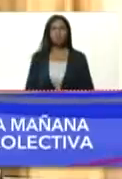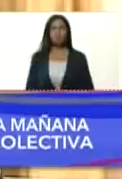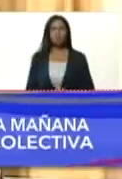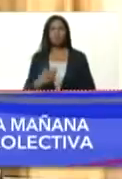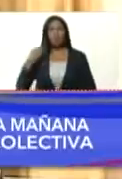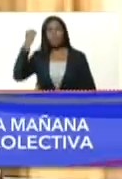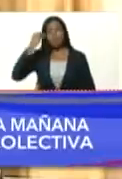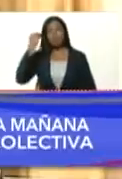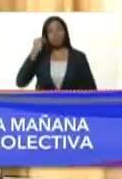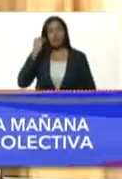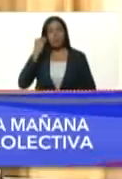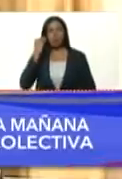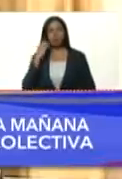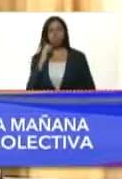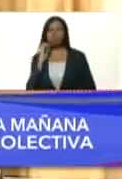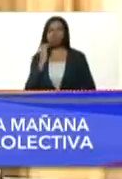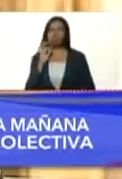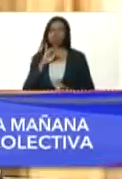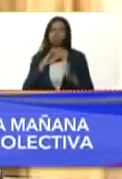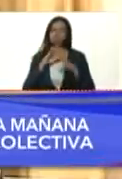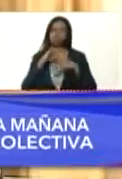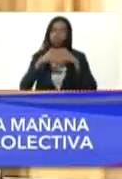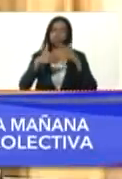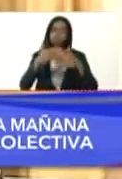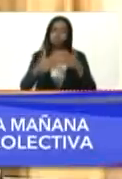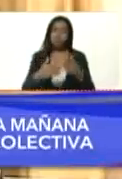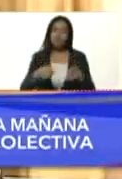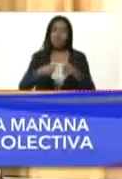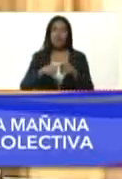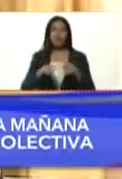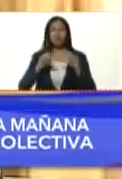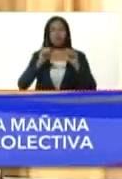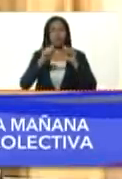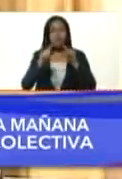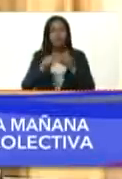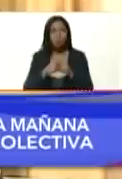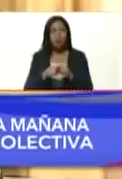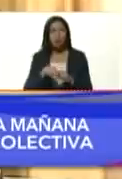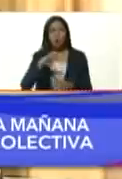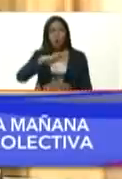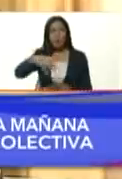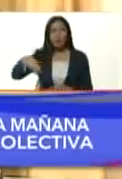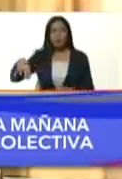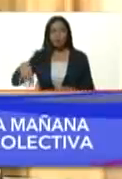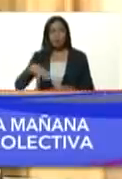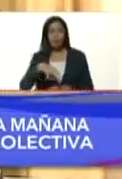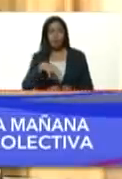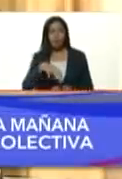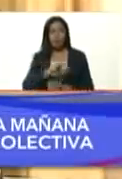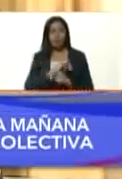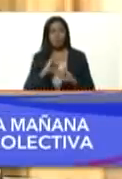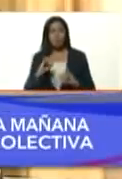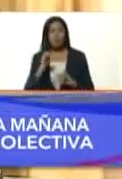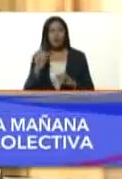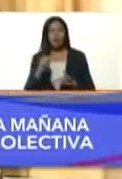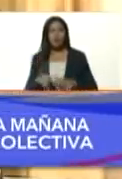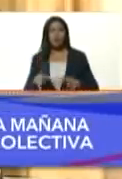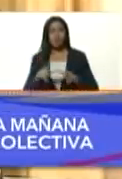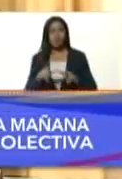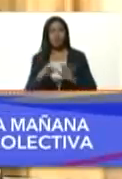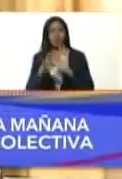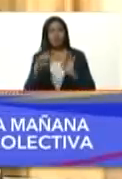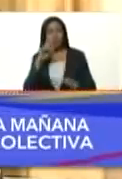de manera más progresiva, avanzar sobre los estados involucrados que tuvieran algunos casos